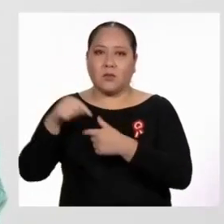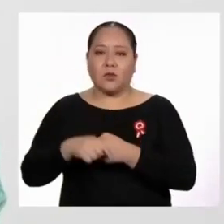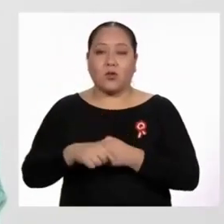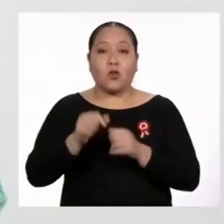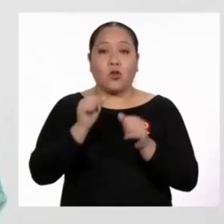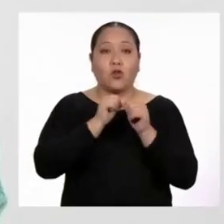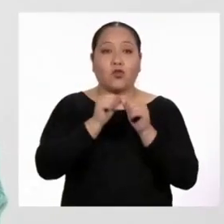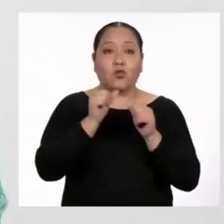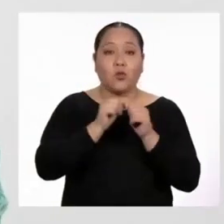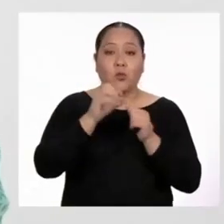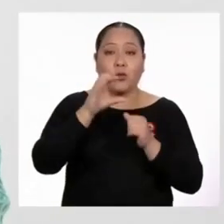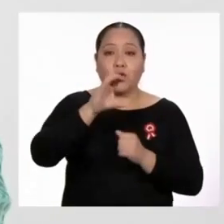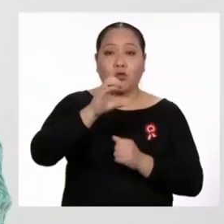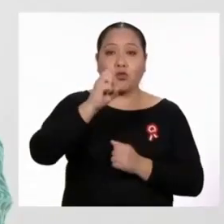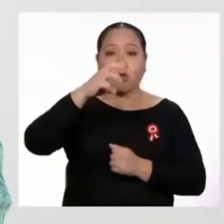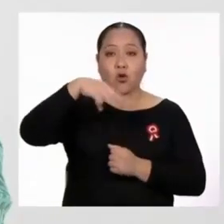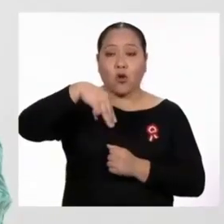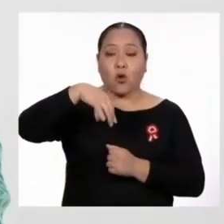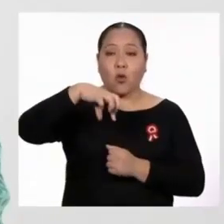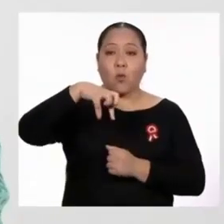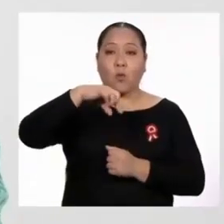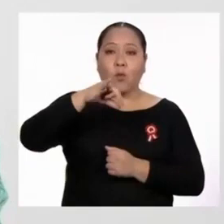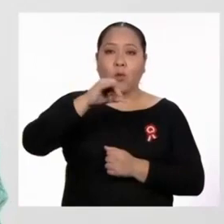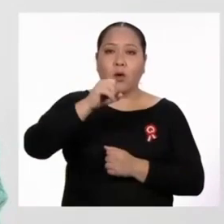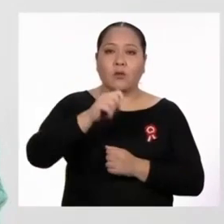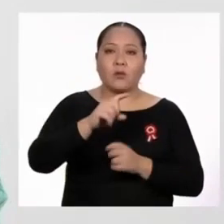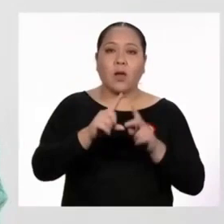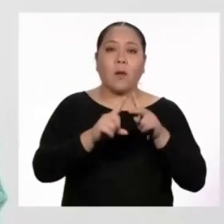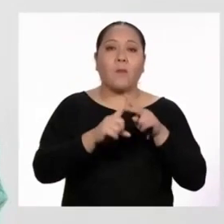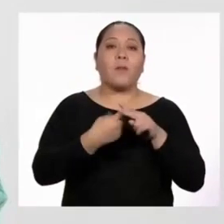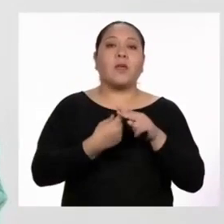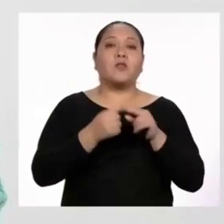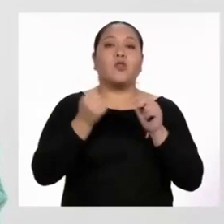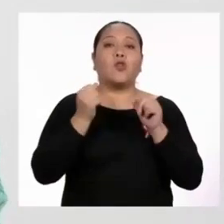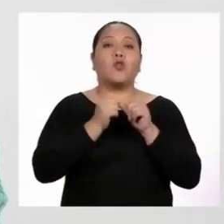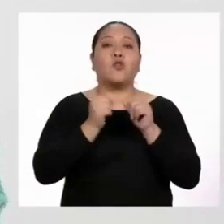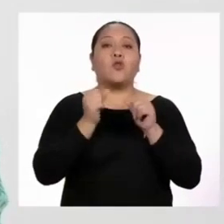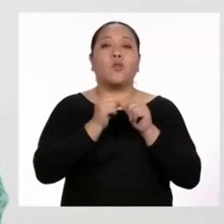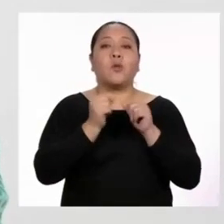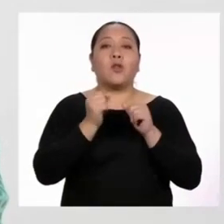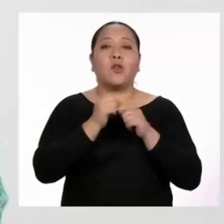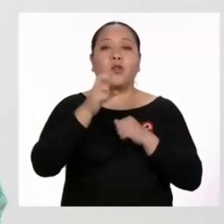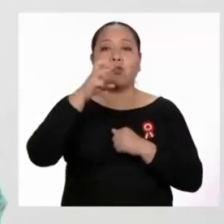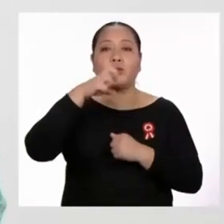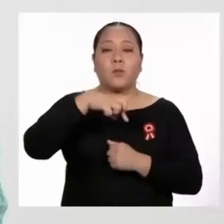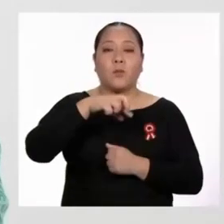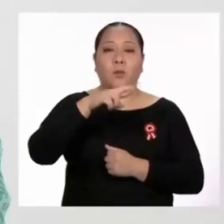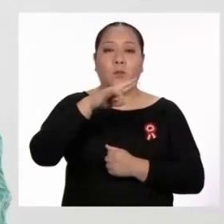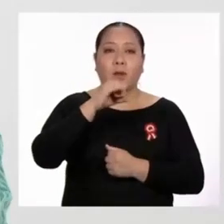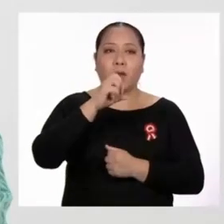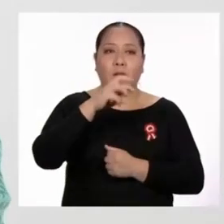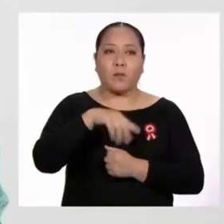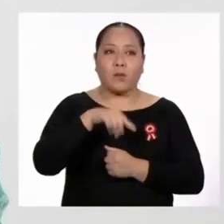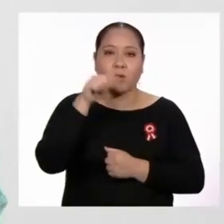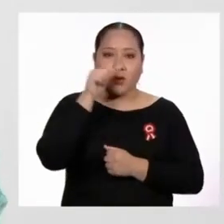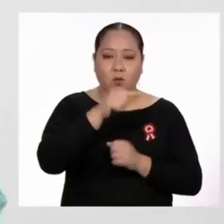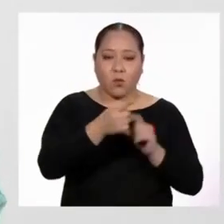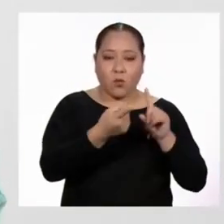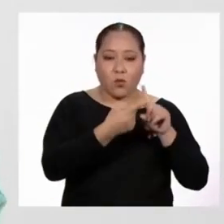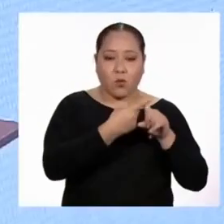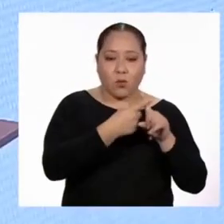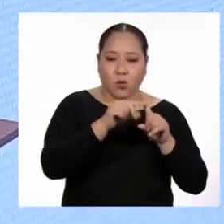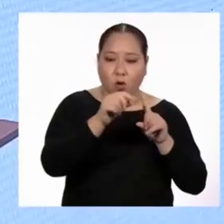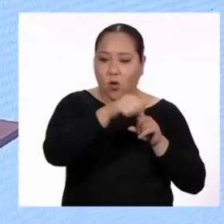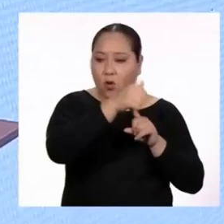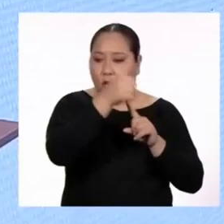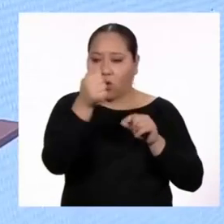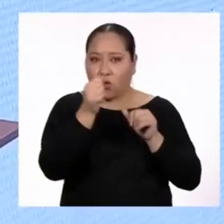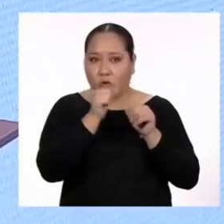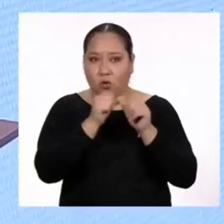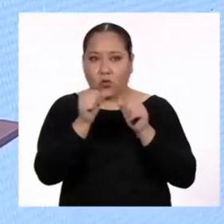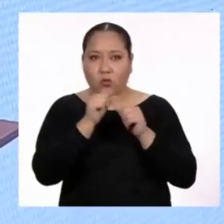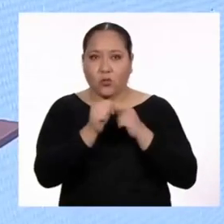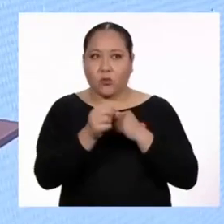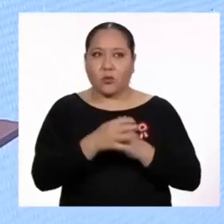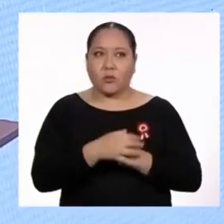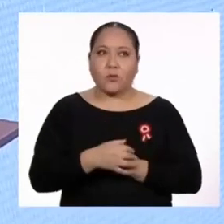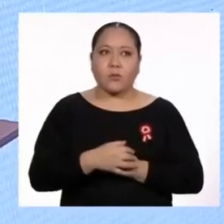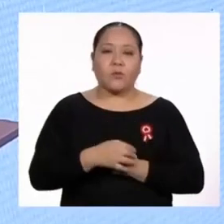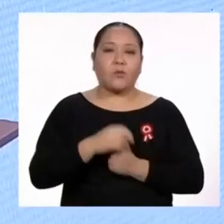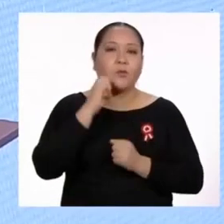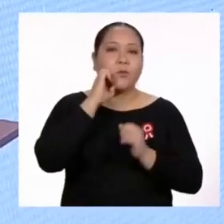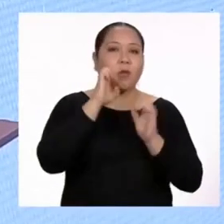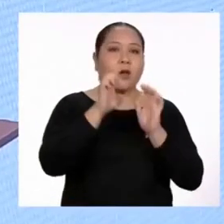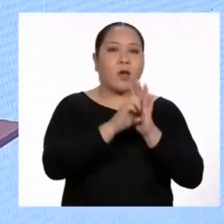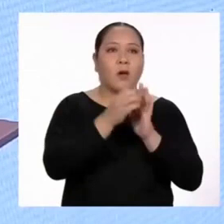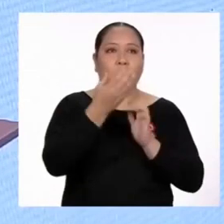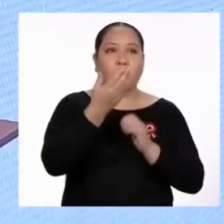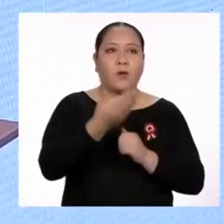compuestos nacen de los números primos porque son la multiplicación de ellos con otros números. Claro, por